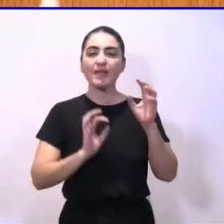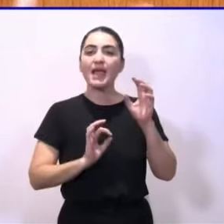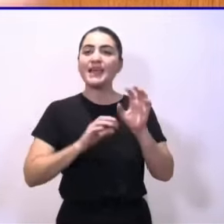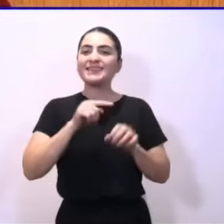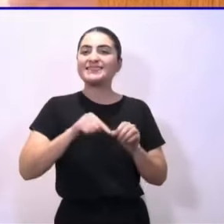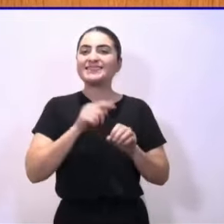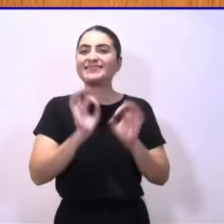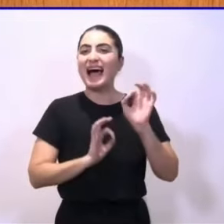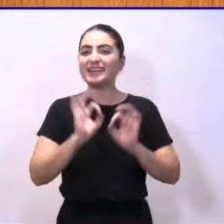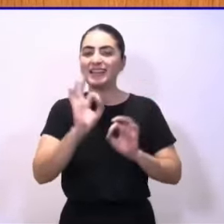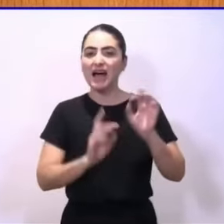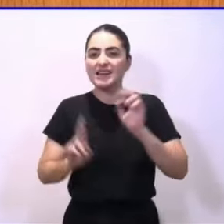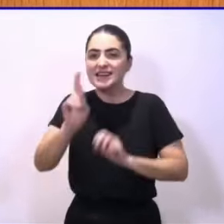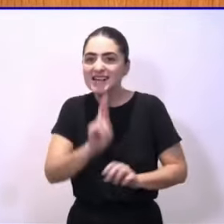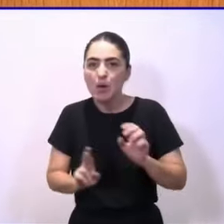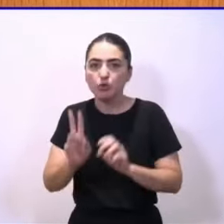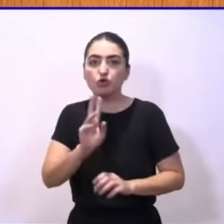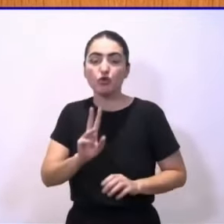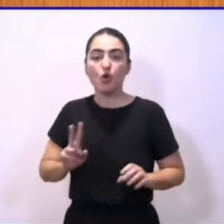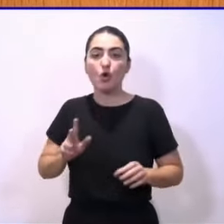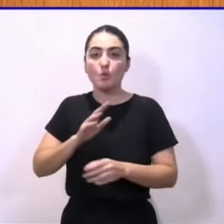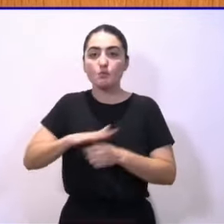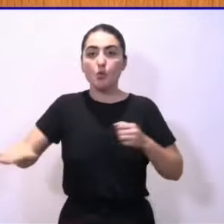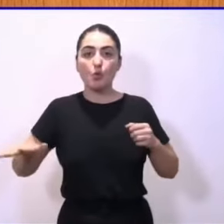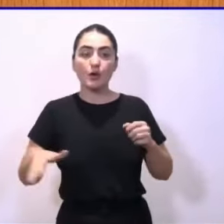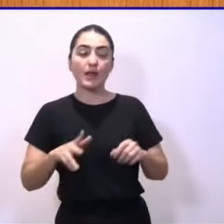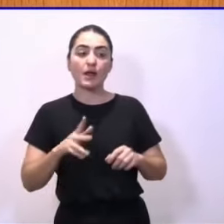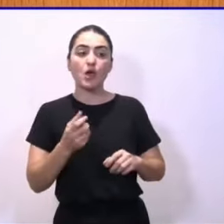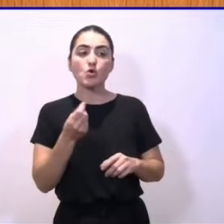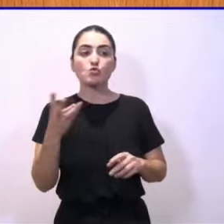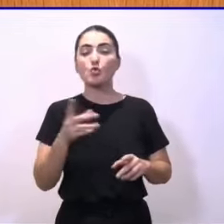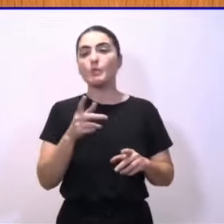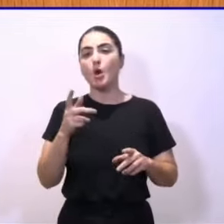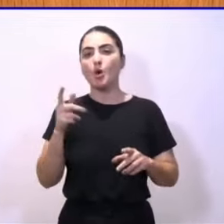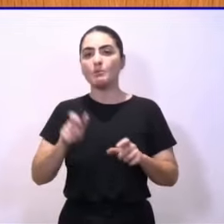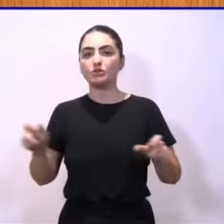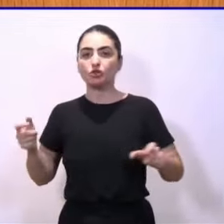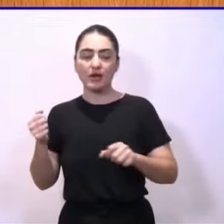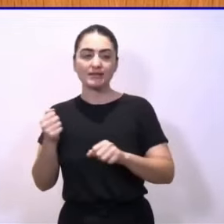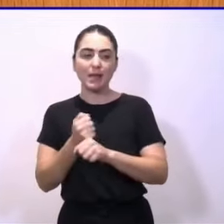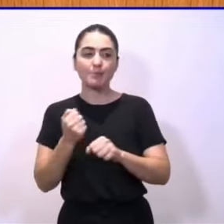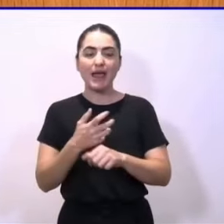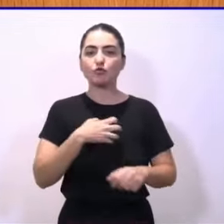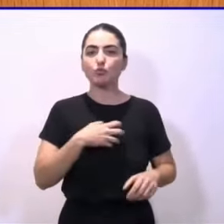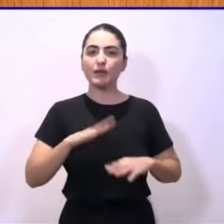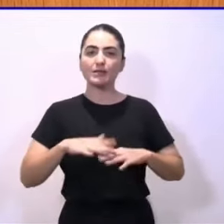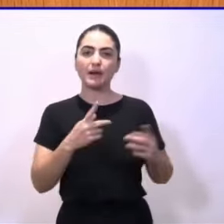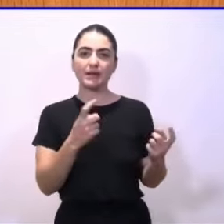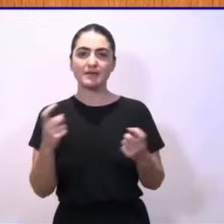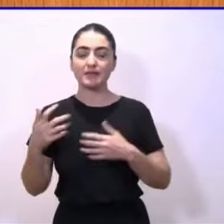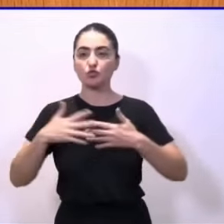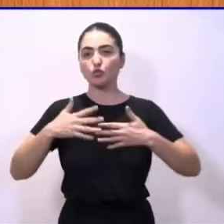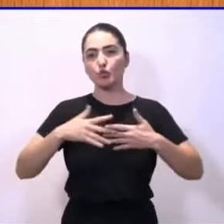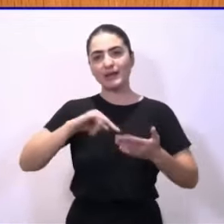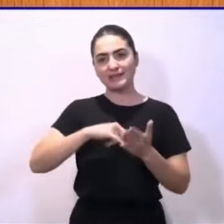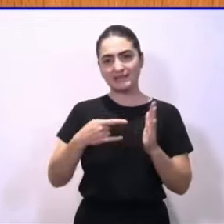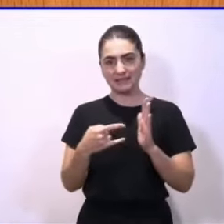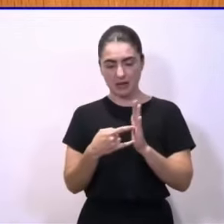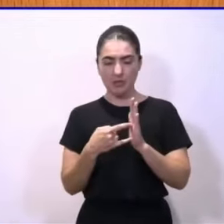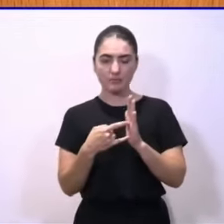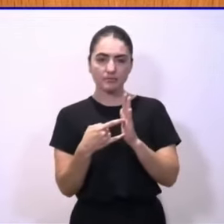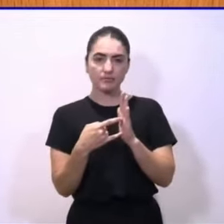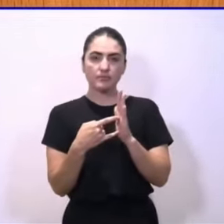se prohibía y que impedía la contratación del número de empleados públicos necesarios para cubrir las necesidades estructurales del sistema, y